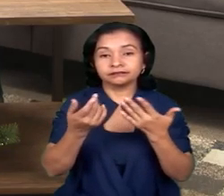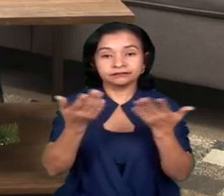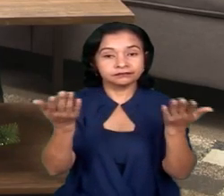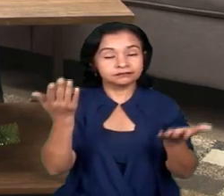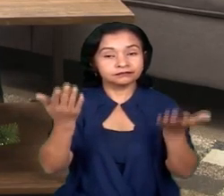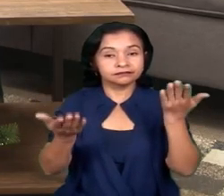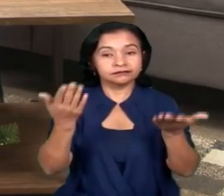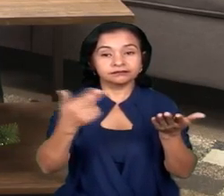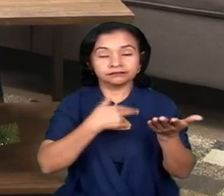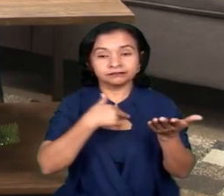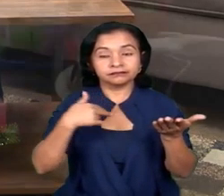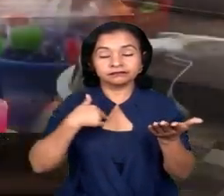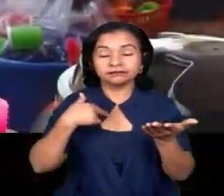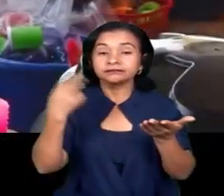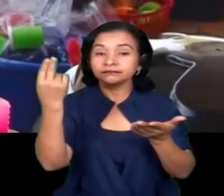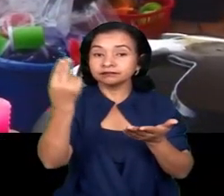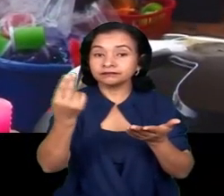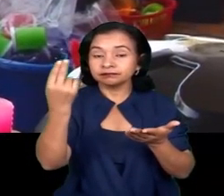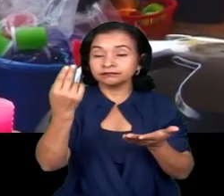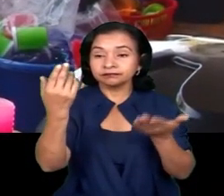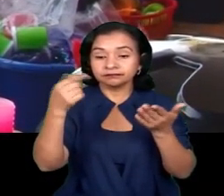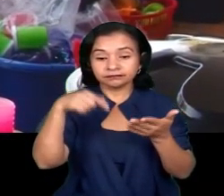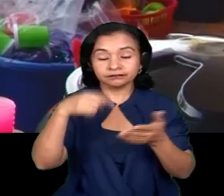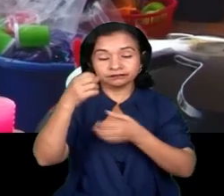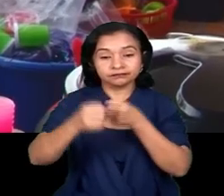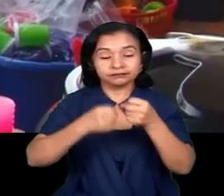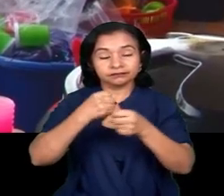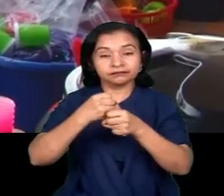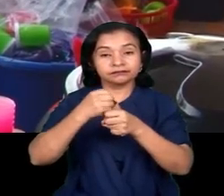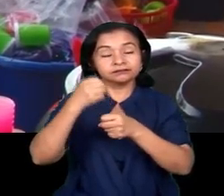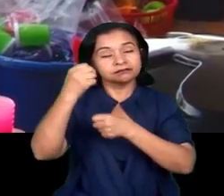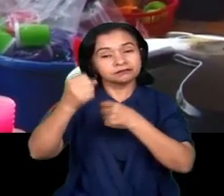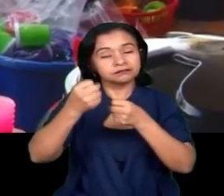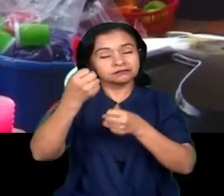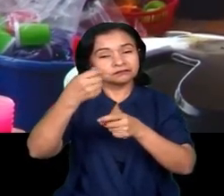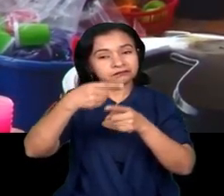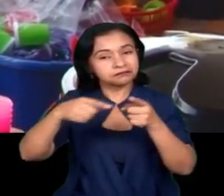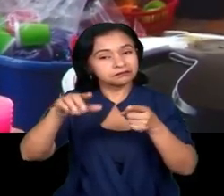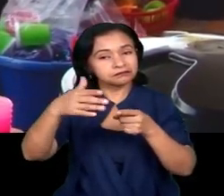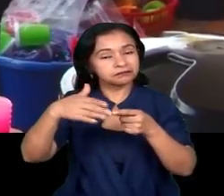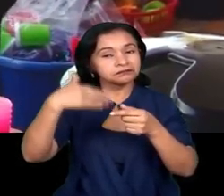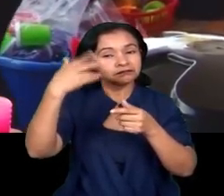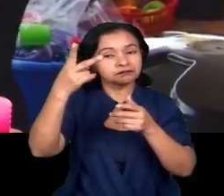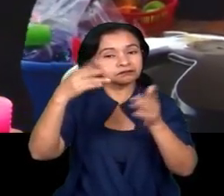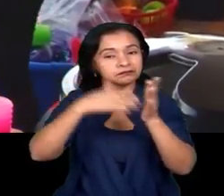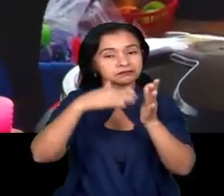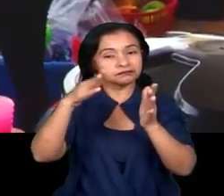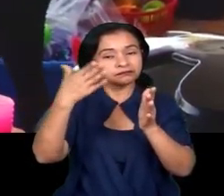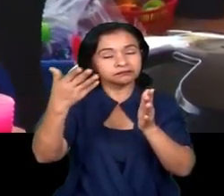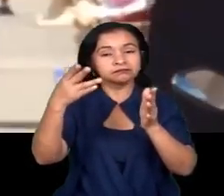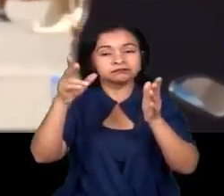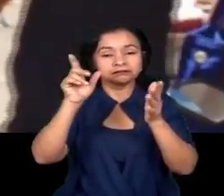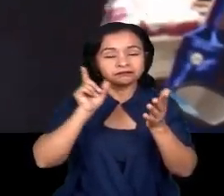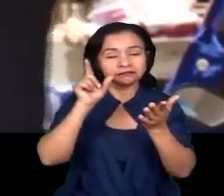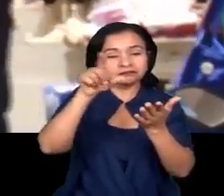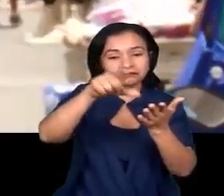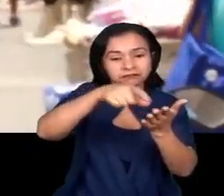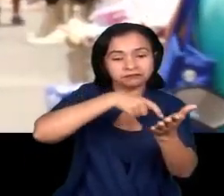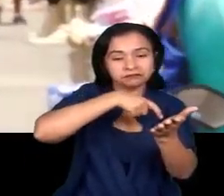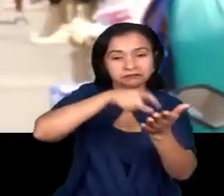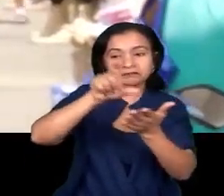que nosotros vamos a implementar, si no este año, el año que viene, a mediados, para que haya POS en los mercados, para que